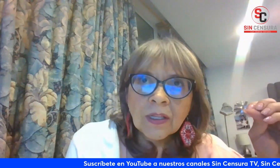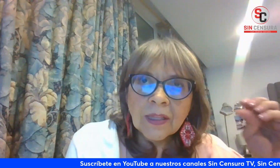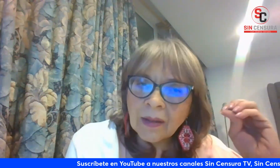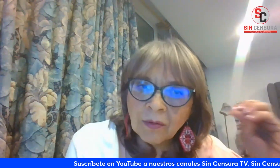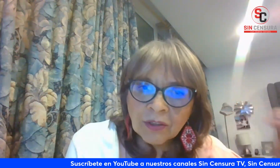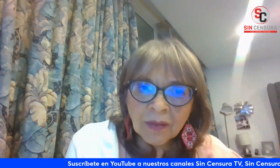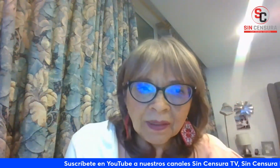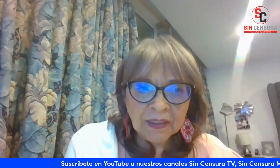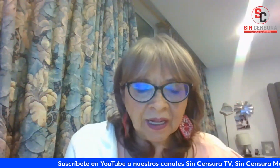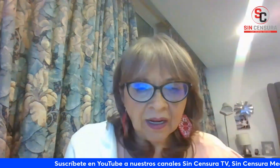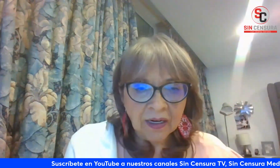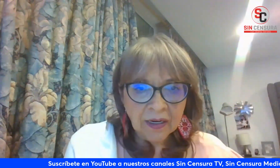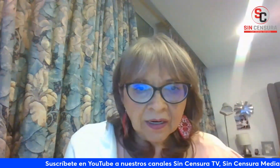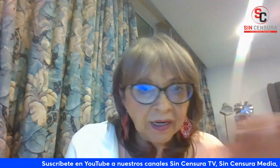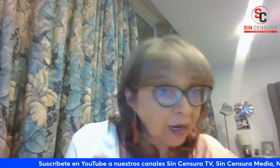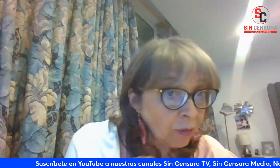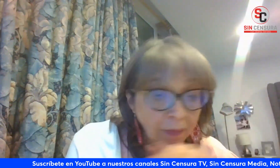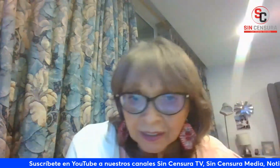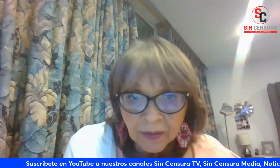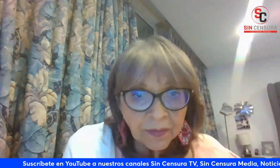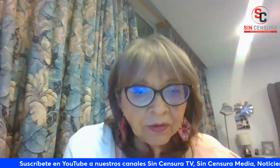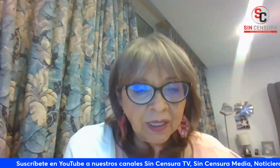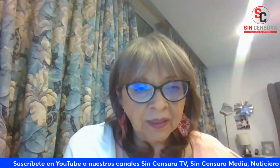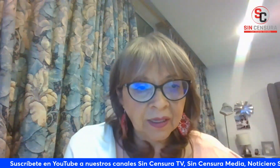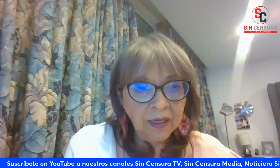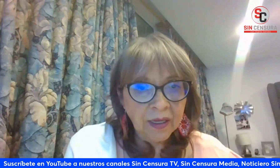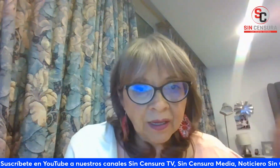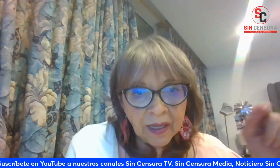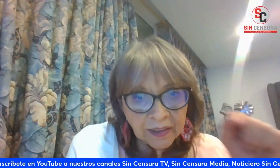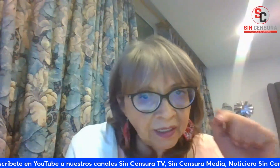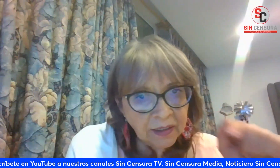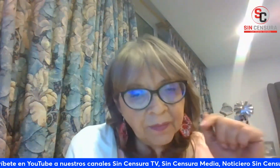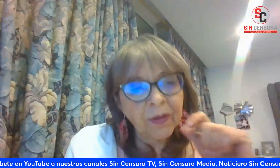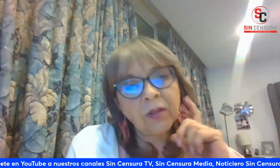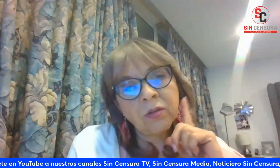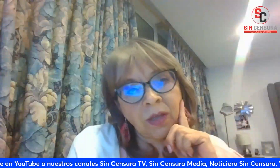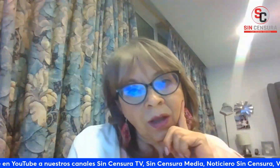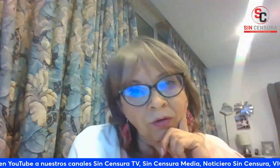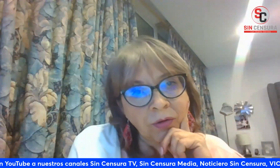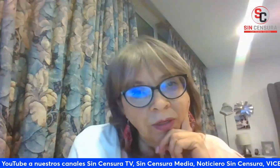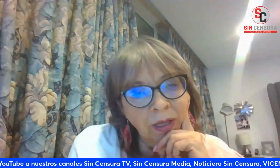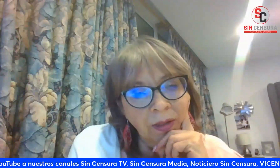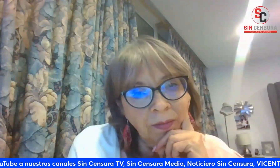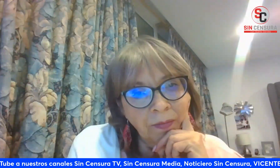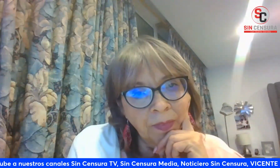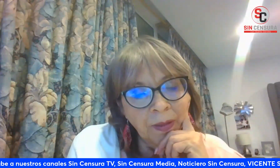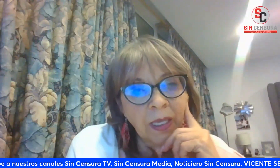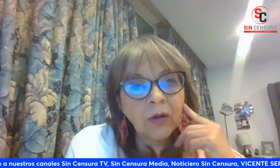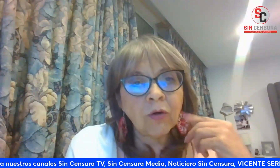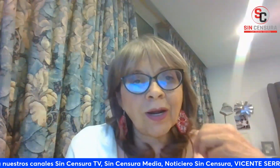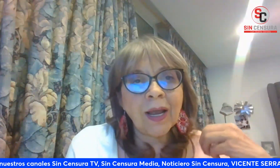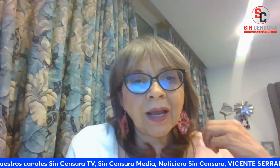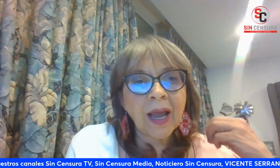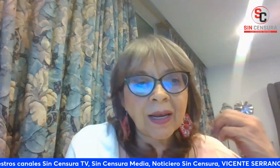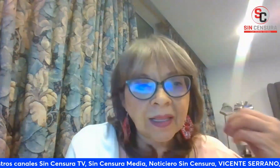nosotros tenemos que pensar que lo más importante es que este proyecto tenga continuidad